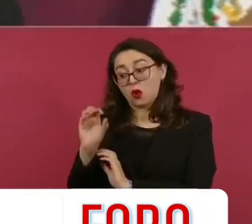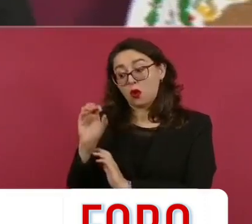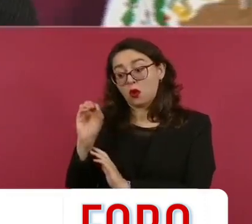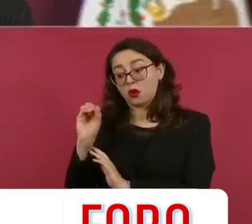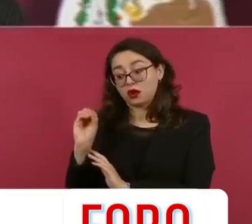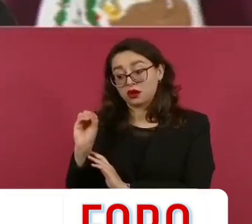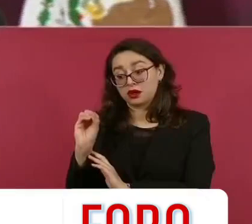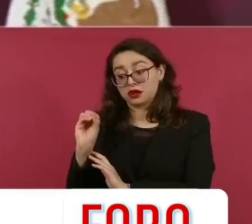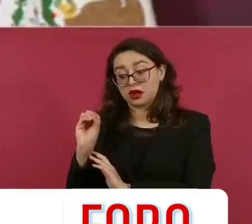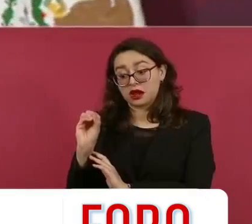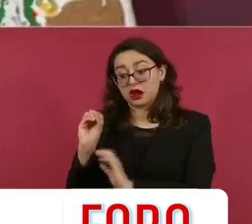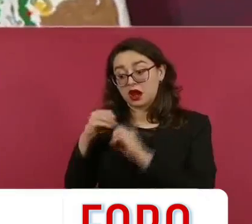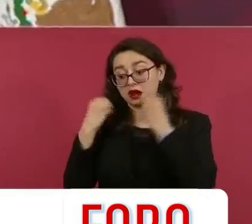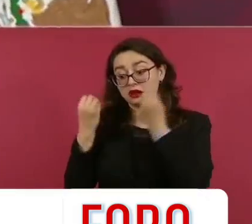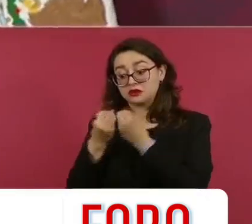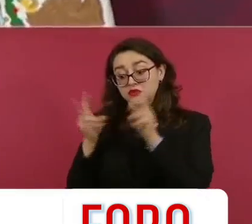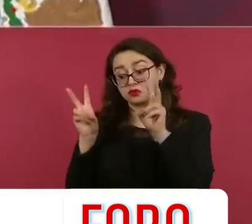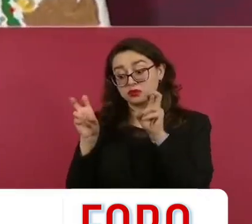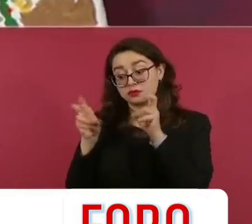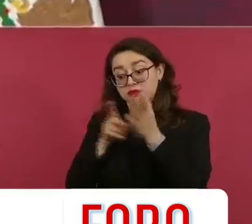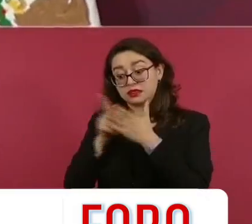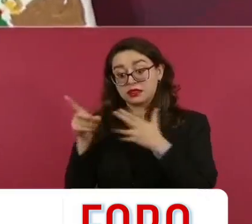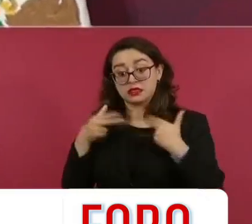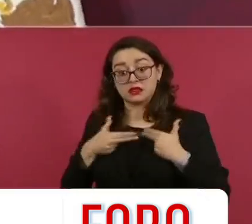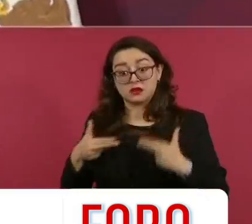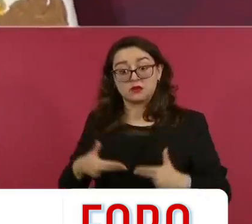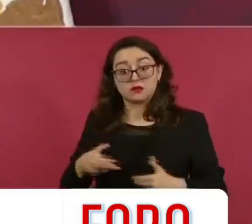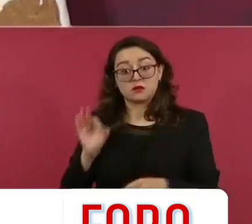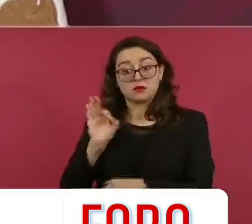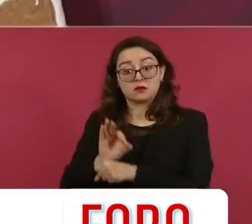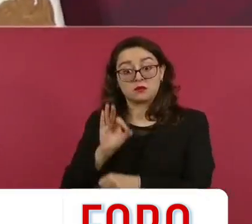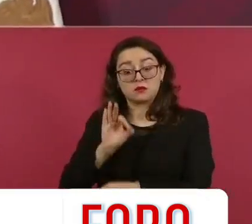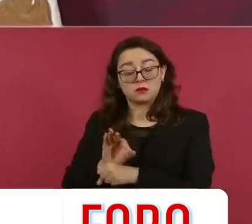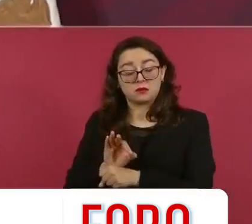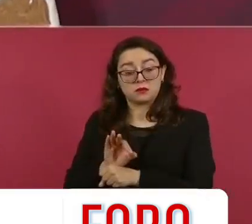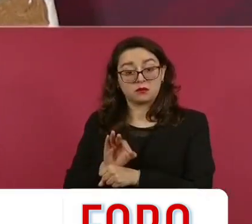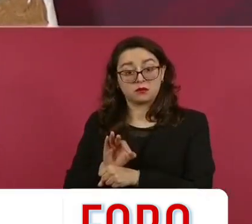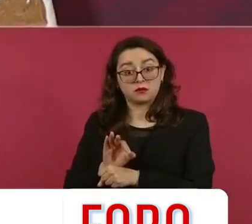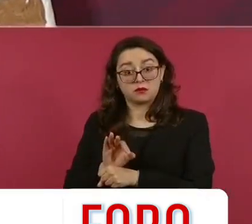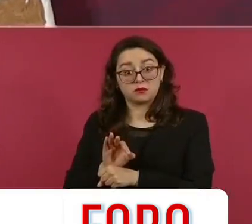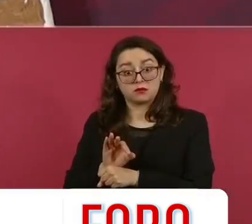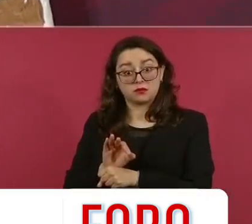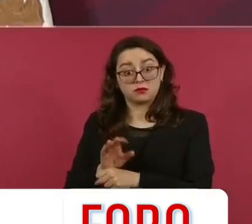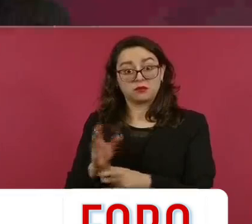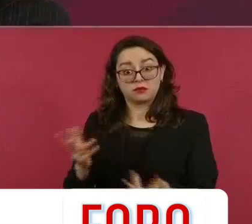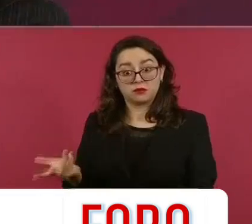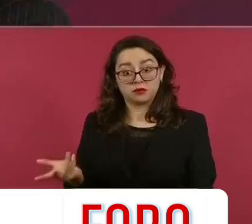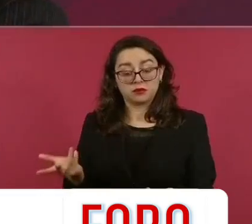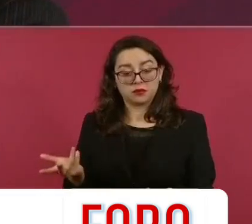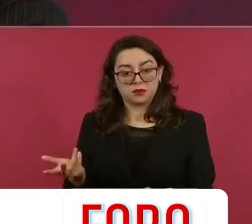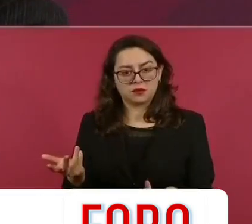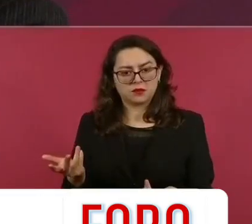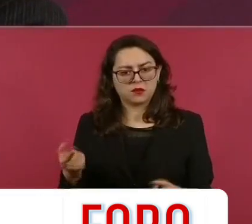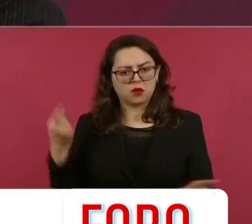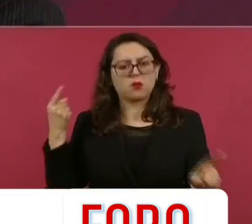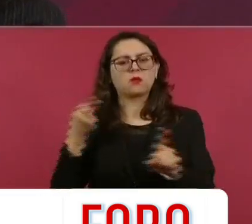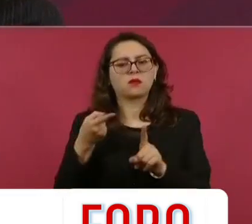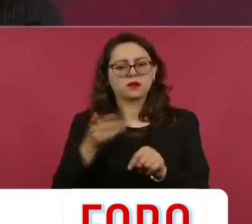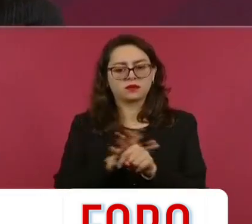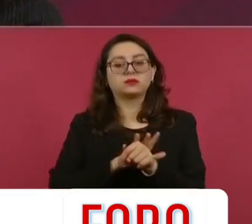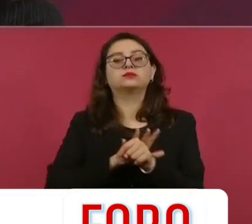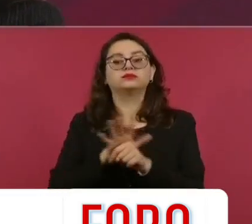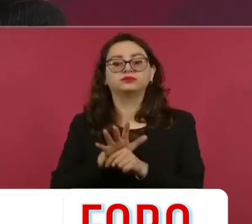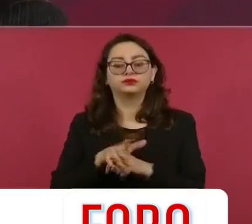supuestamente defensoras de derechos humanos, pero con la idea de que a lo mejor nosotros íbamos, ¿no?,